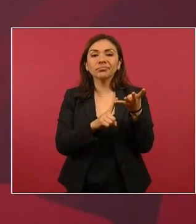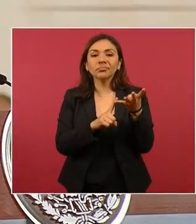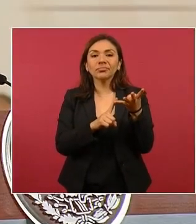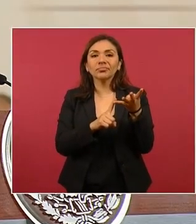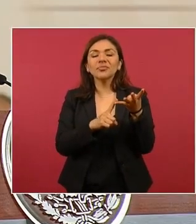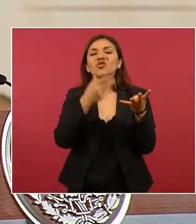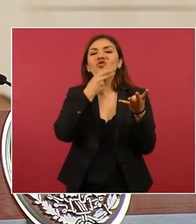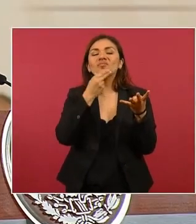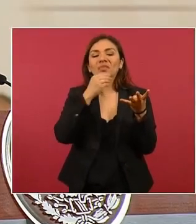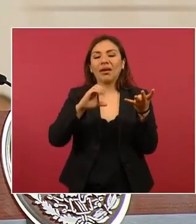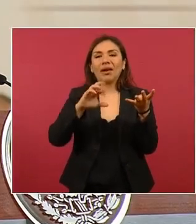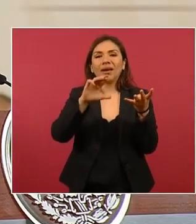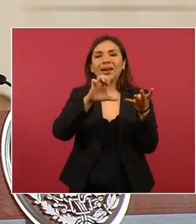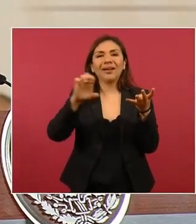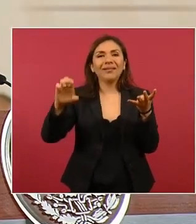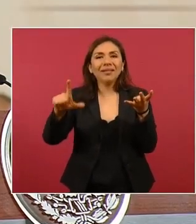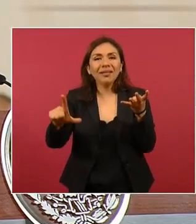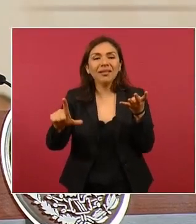Krill,